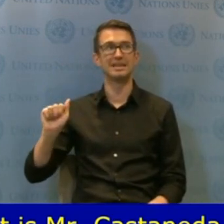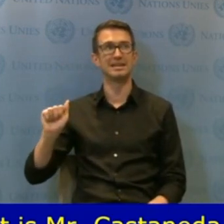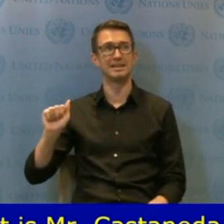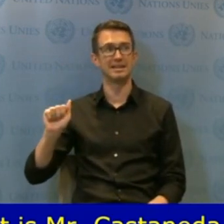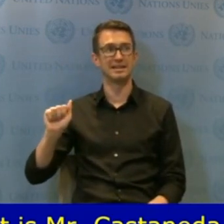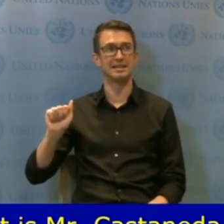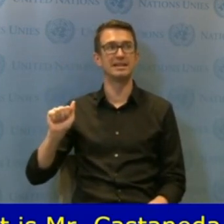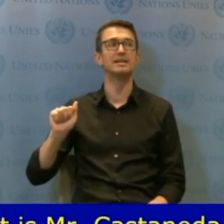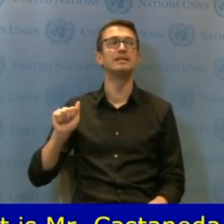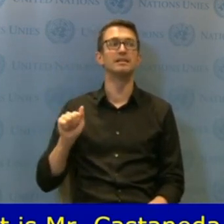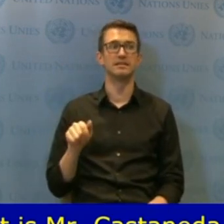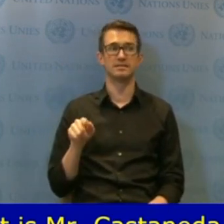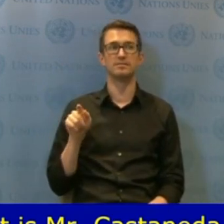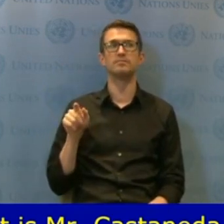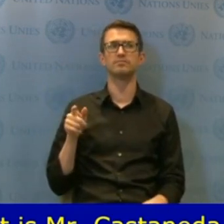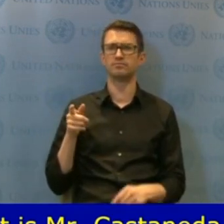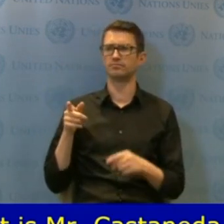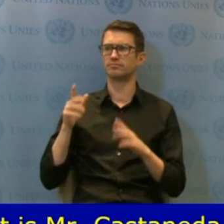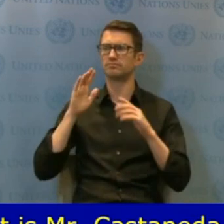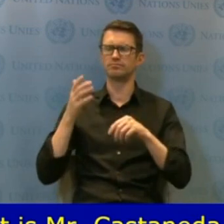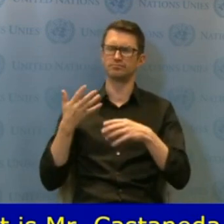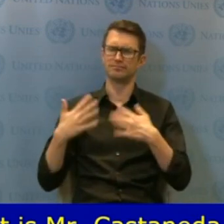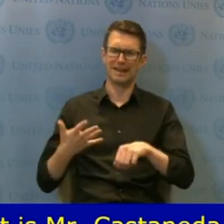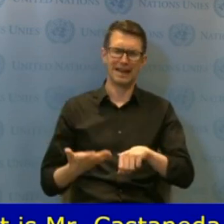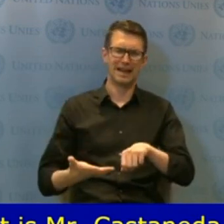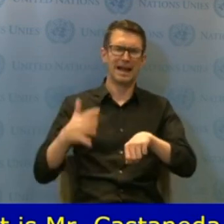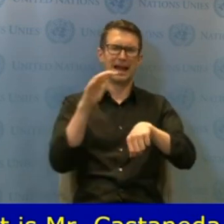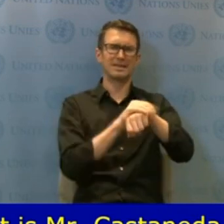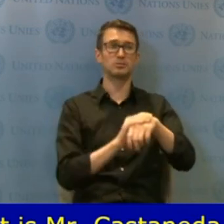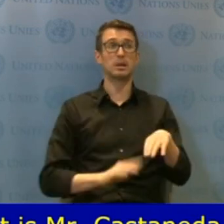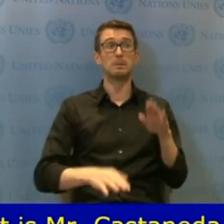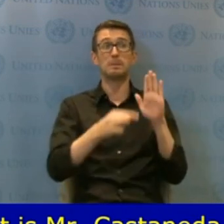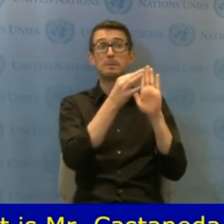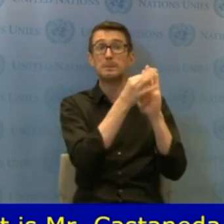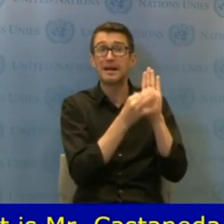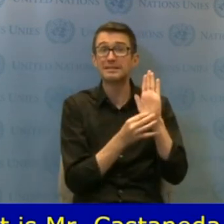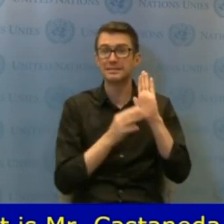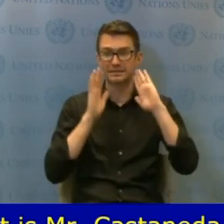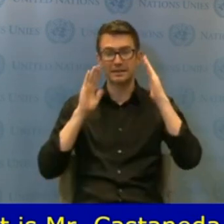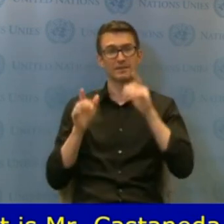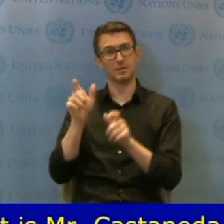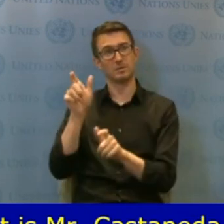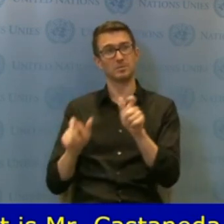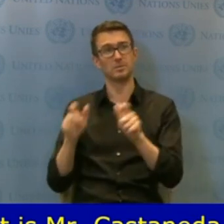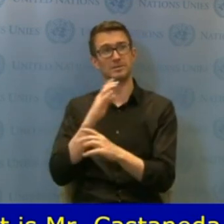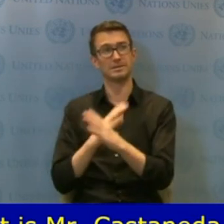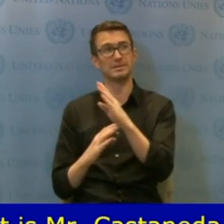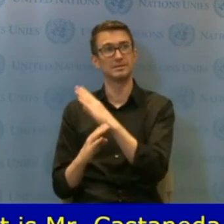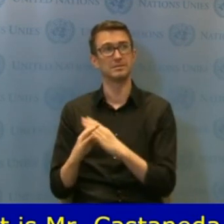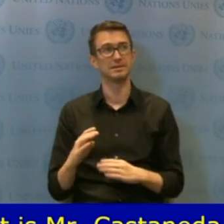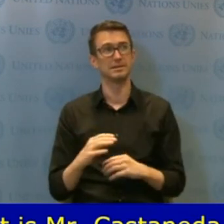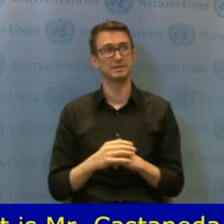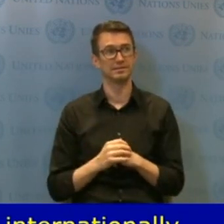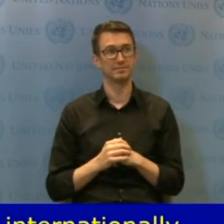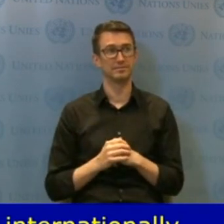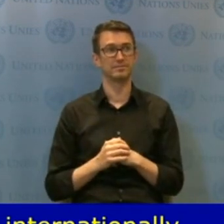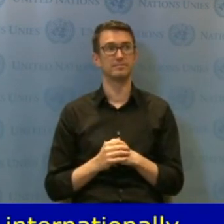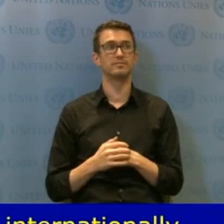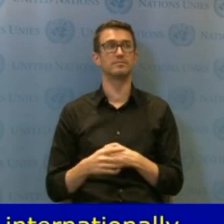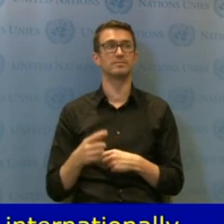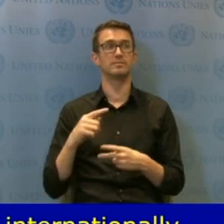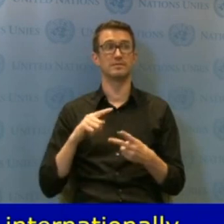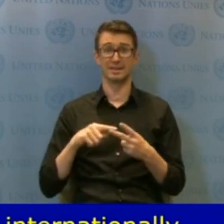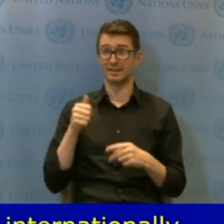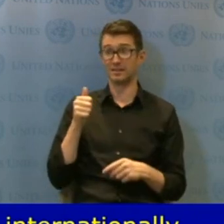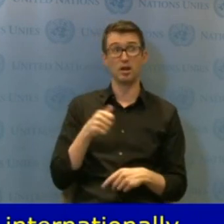como delegado presidencial y miembro público de la Junta de Cumplimiento de las Barreras de Arquitectura y Transporte de los